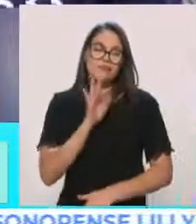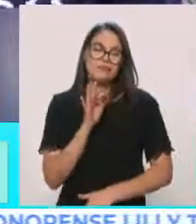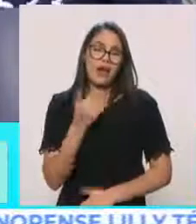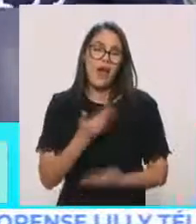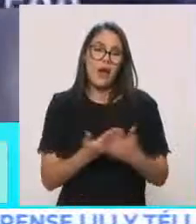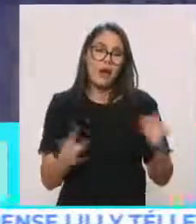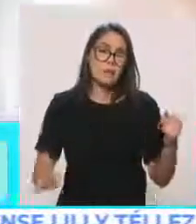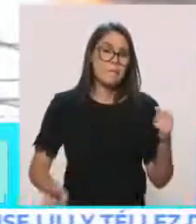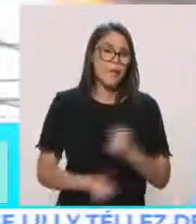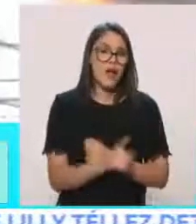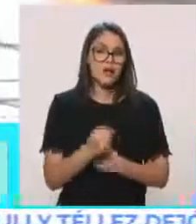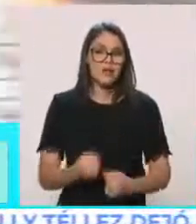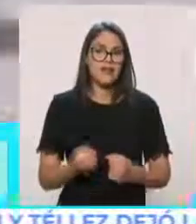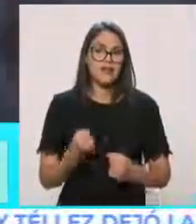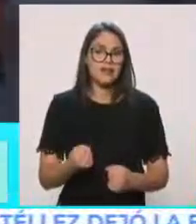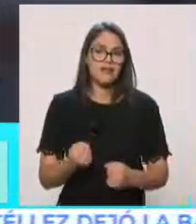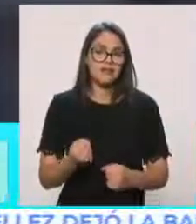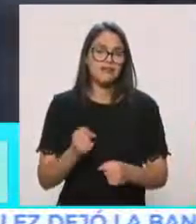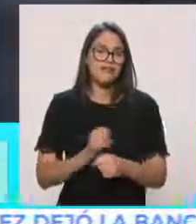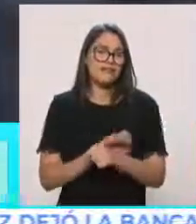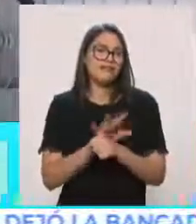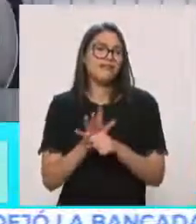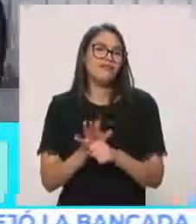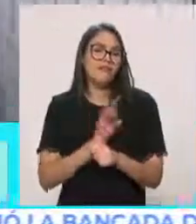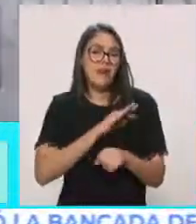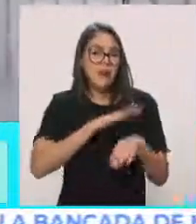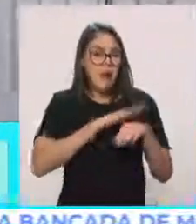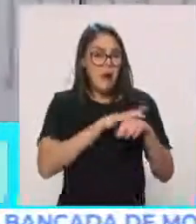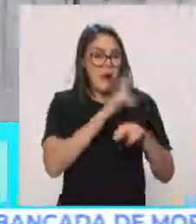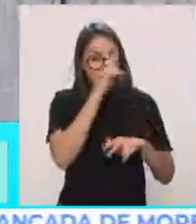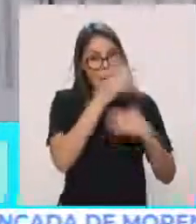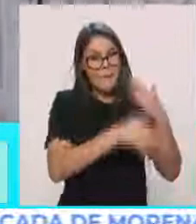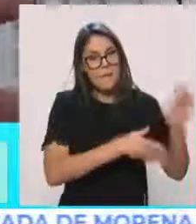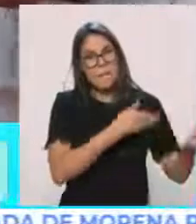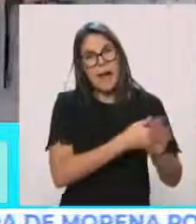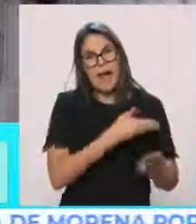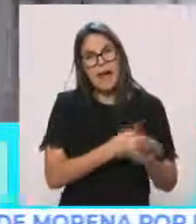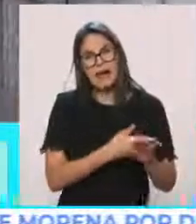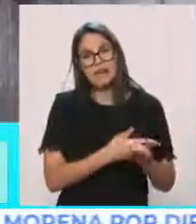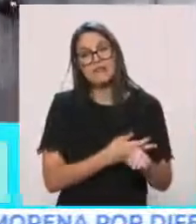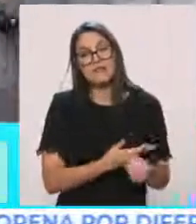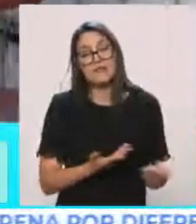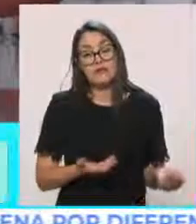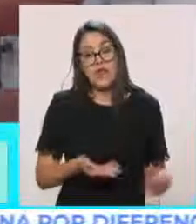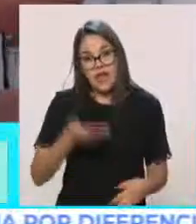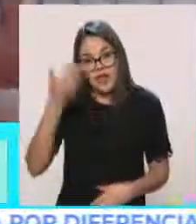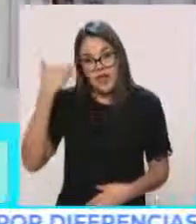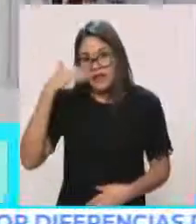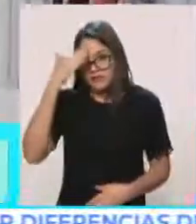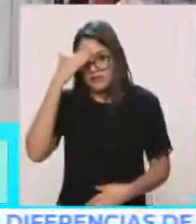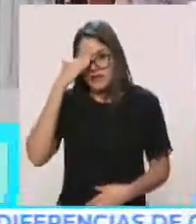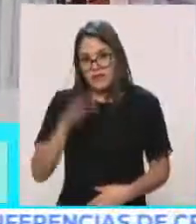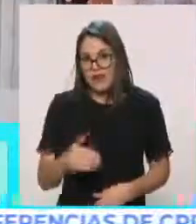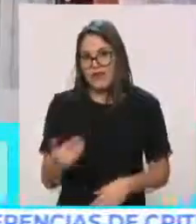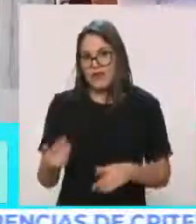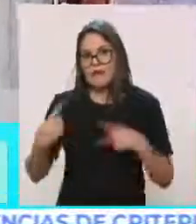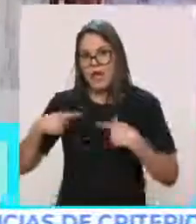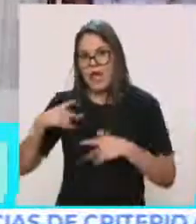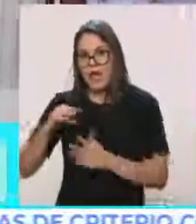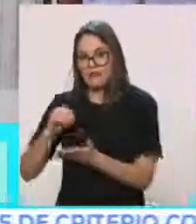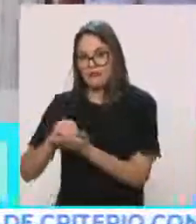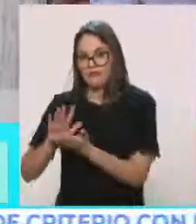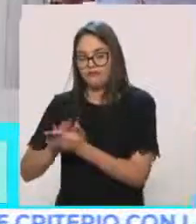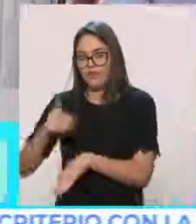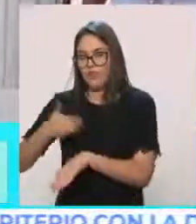urgencia sanitaria, en esta emergencia sanitaria, ser víctimas de violencia. Ya lo eran en algún porcentaje, en